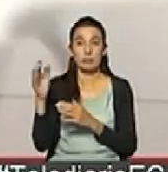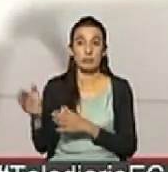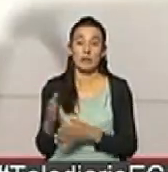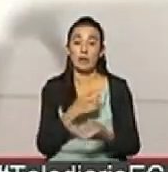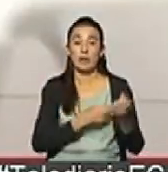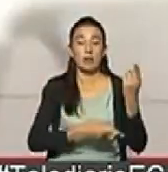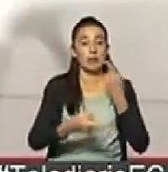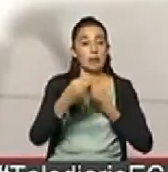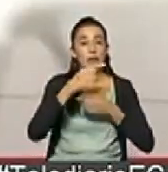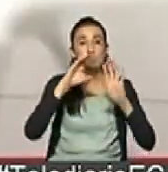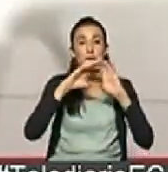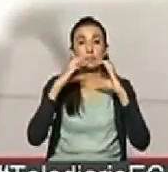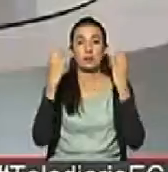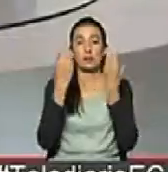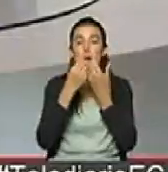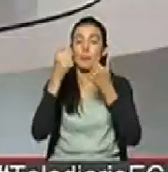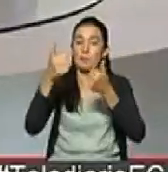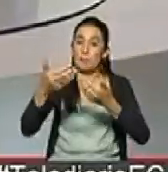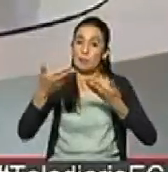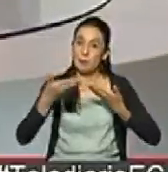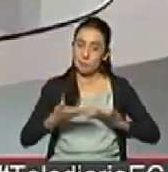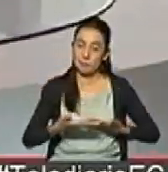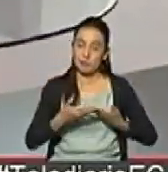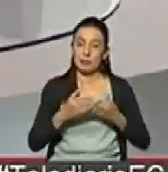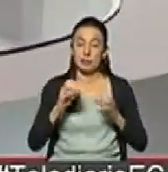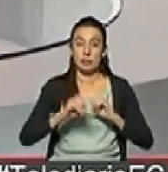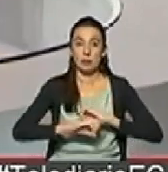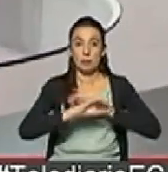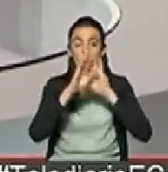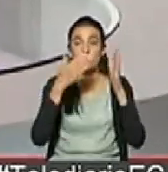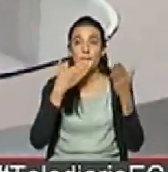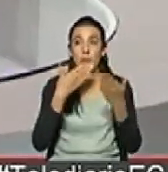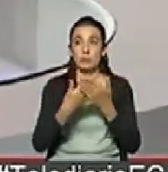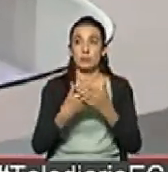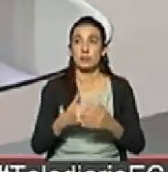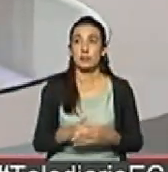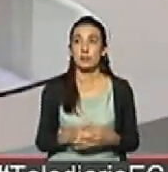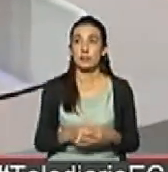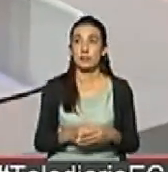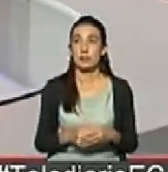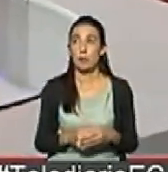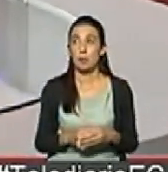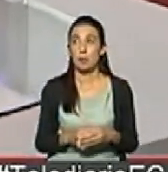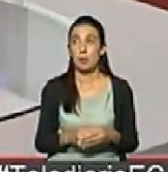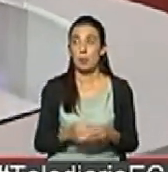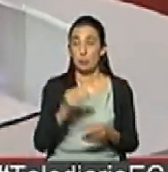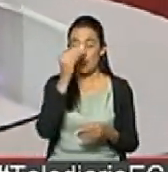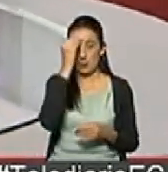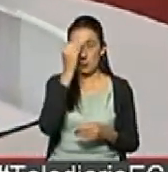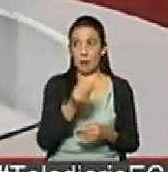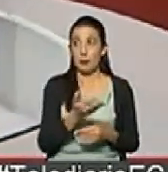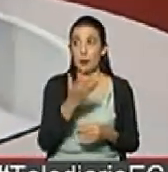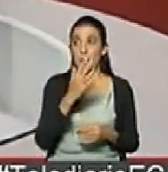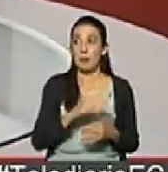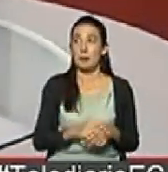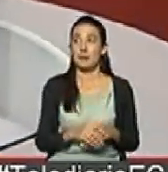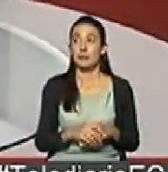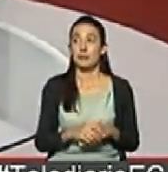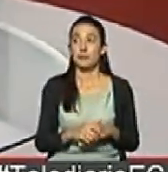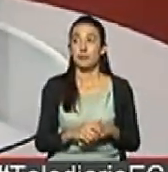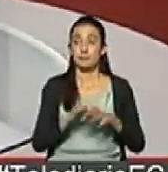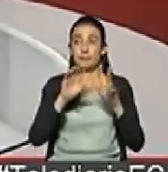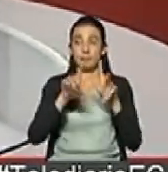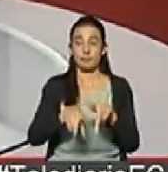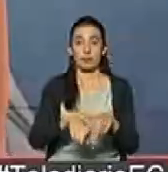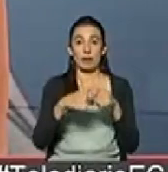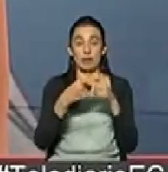clases. Bienvenido, muchísimas gracias por acompañarnos en esta mañana. Muy gentil, gracias, muy amable. Buenos días. Buenos días. Pues sí, el tema del inicio a